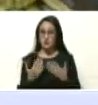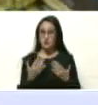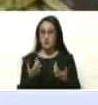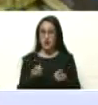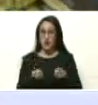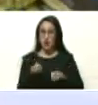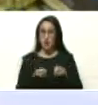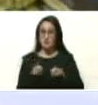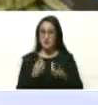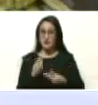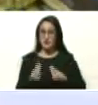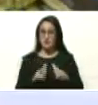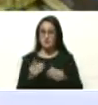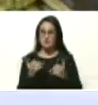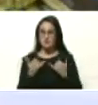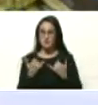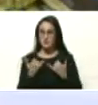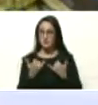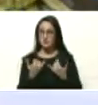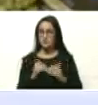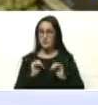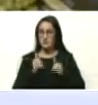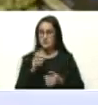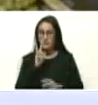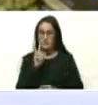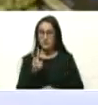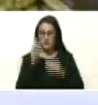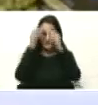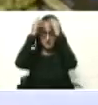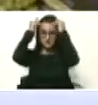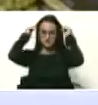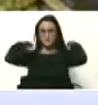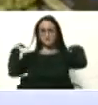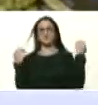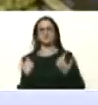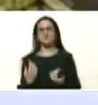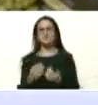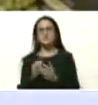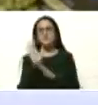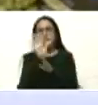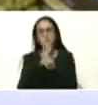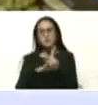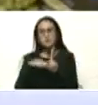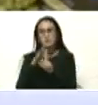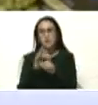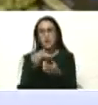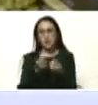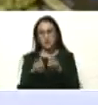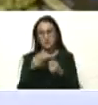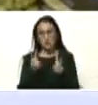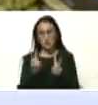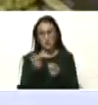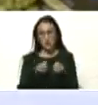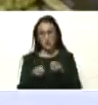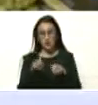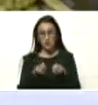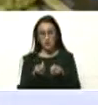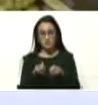economía. Comenzamos a verla, a acariciarla, esa economía. La nueva